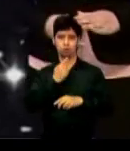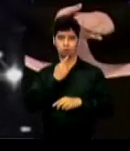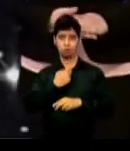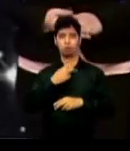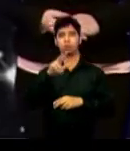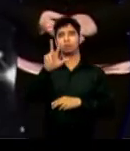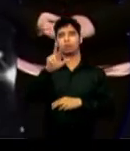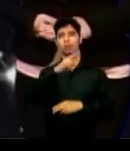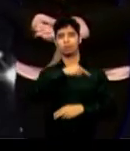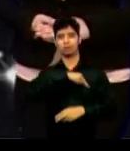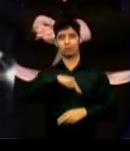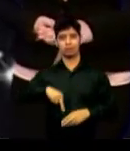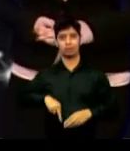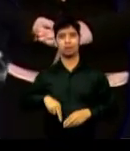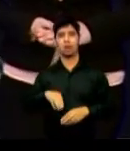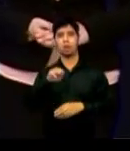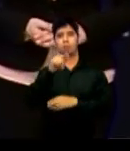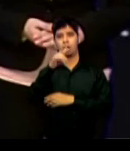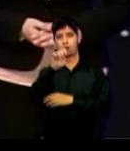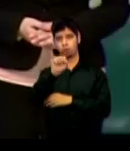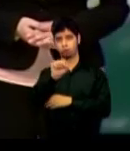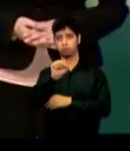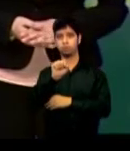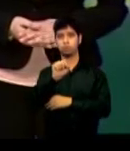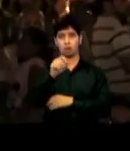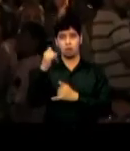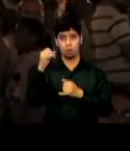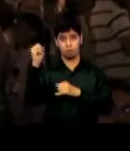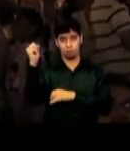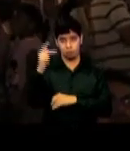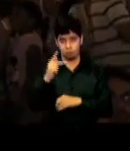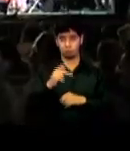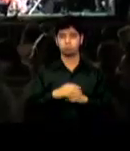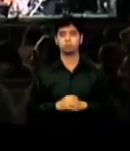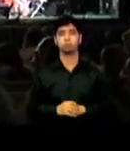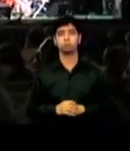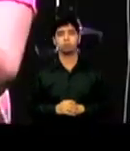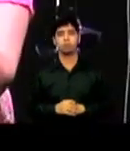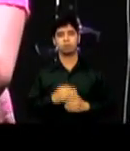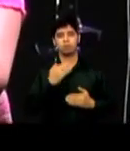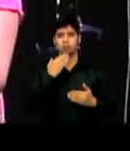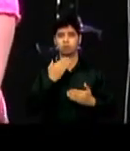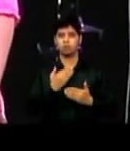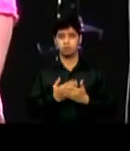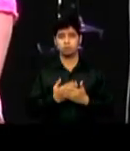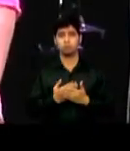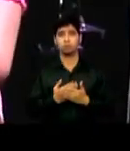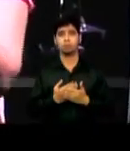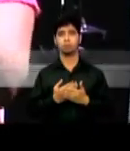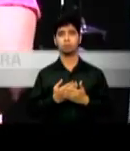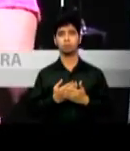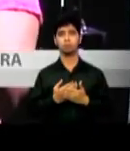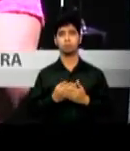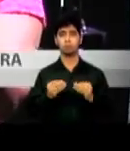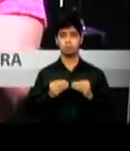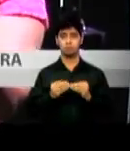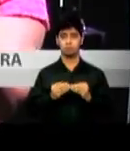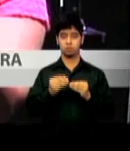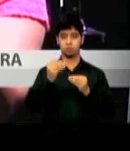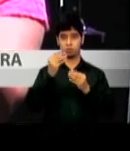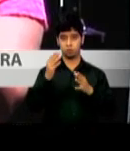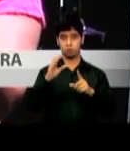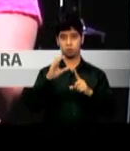Magos. Ahora regresamos a nuestros estudios en Atorrey. Gracias, Suheily. Amigos, pasando a notas culturales, entre